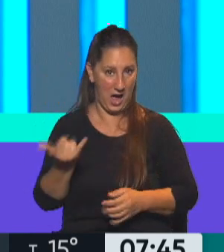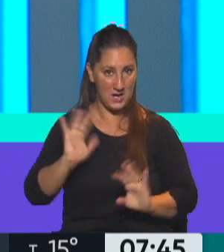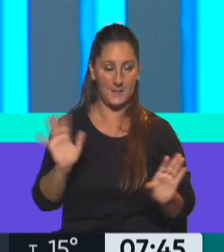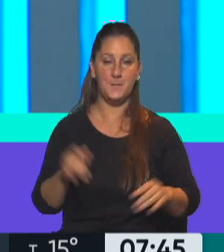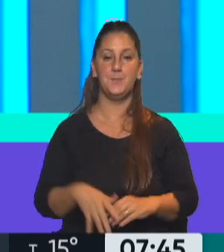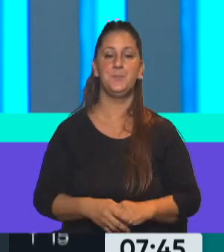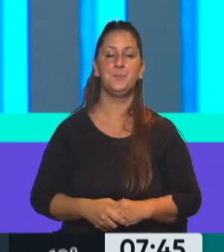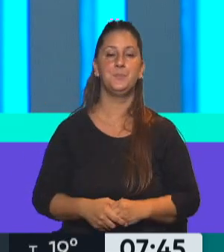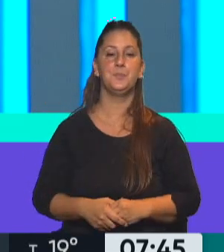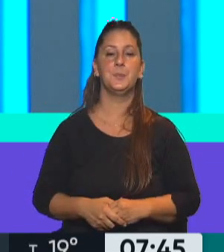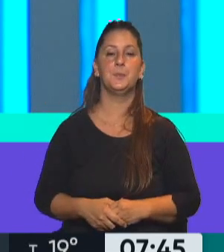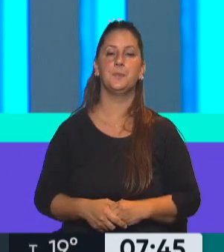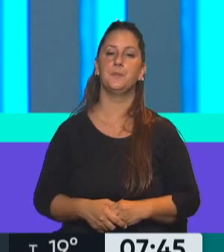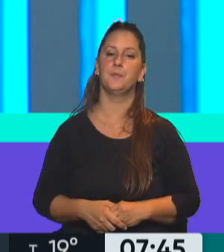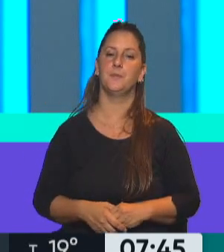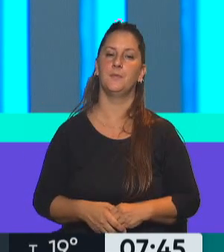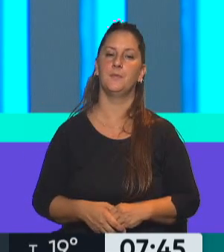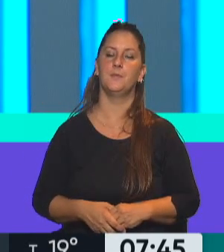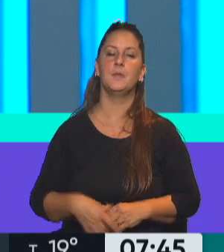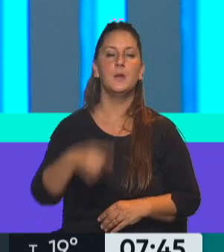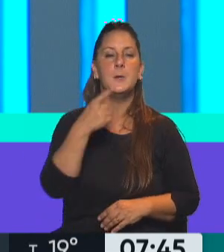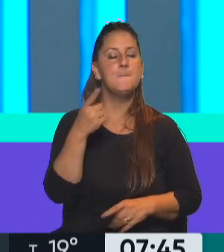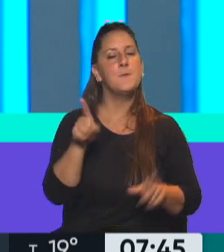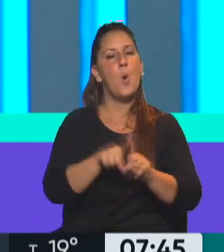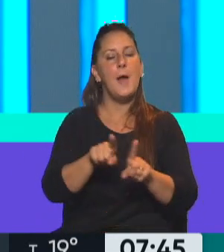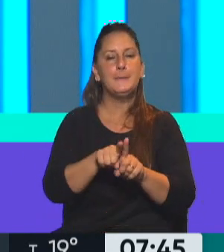Sí, lo que pasa es que no hay ninguna